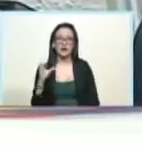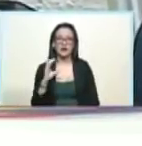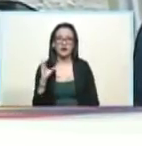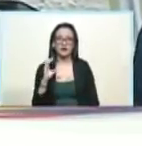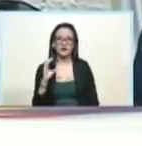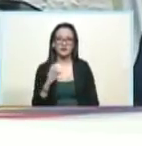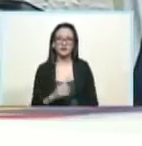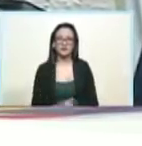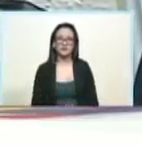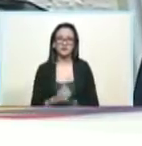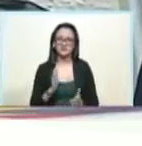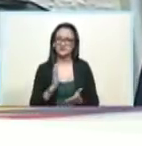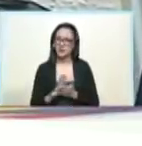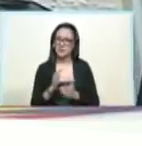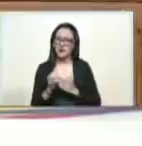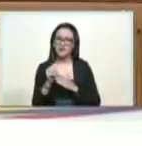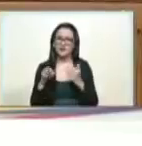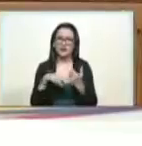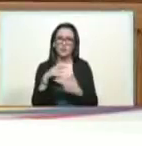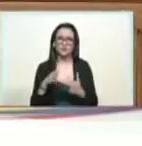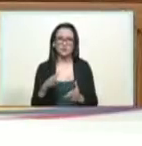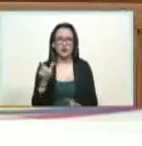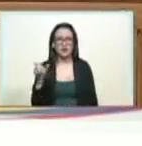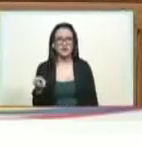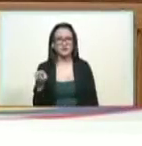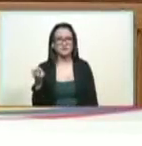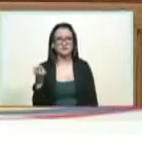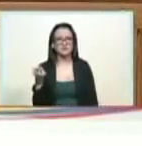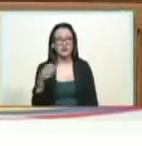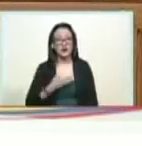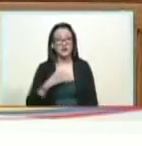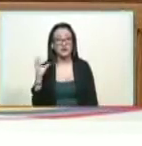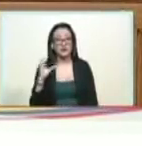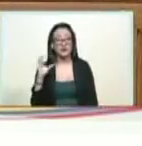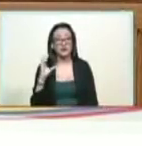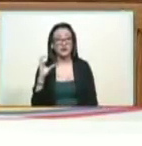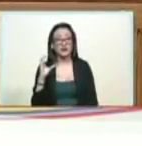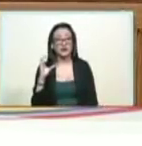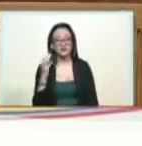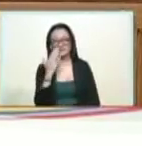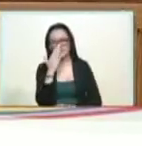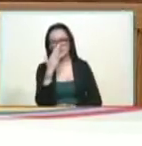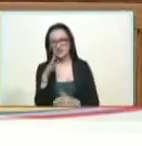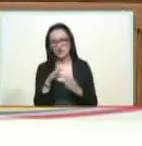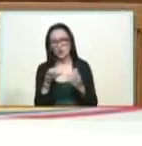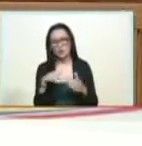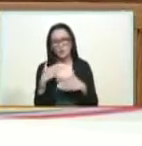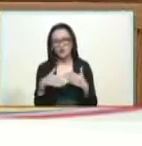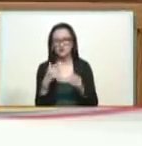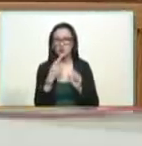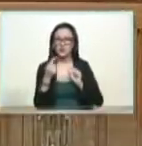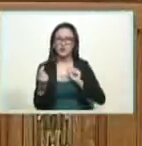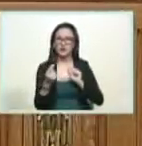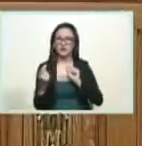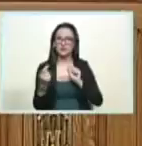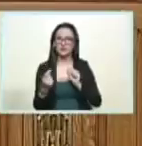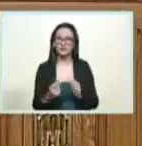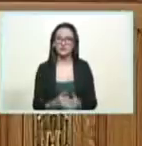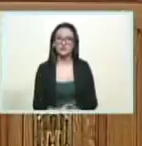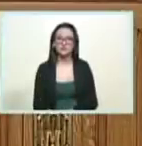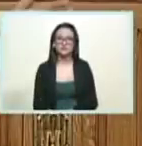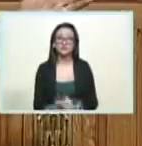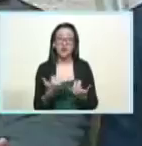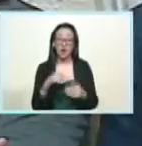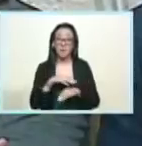aunque siempre como líder revolucionario que es, desde la alcaldía de Caracas estuvo al frente de todos los procesos de diálogo,